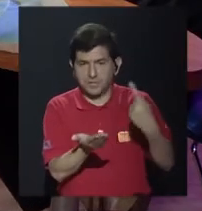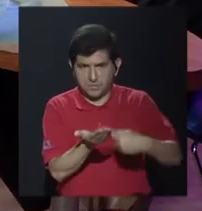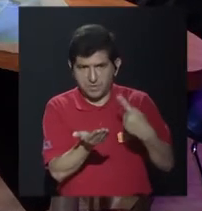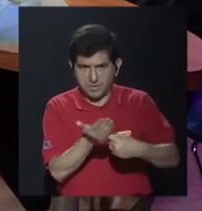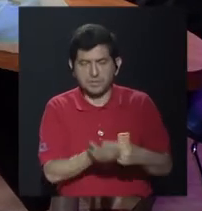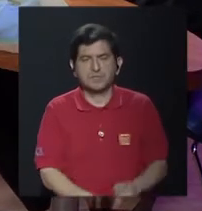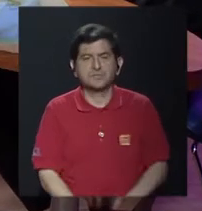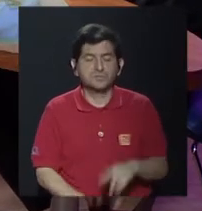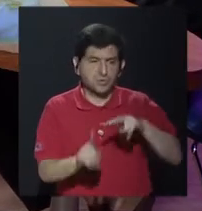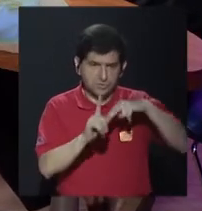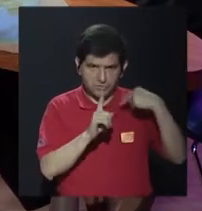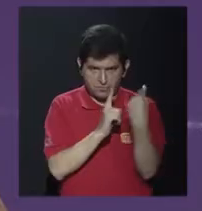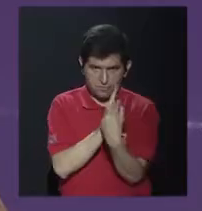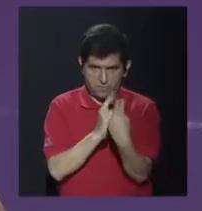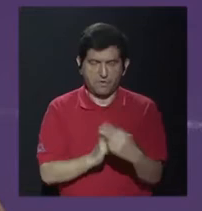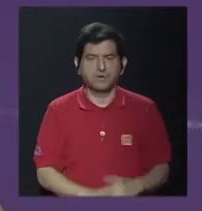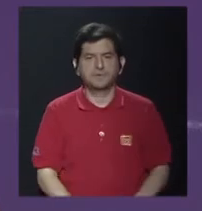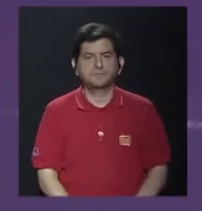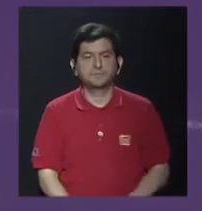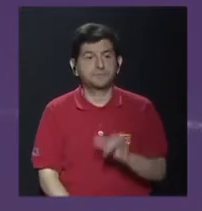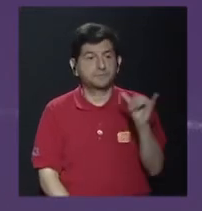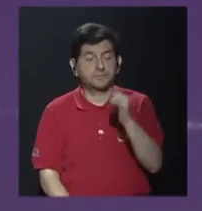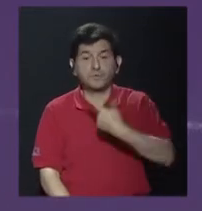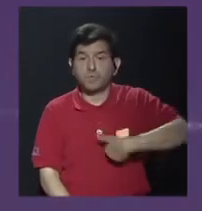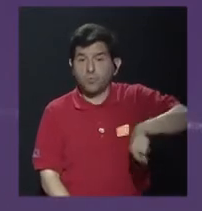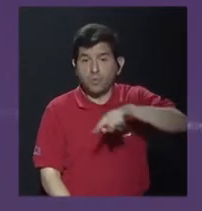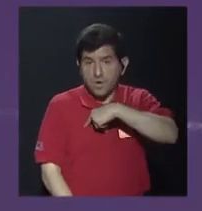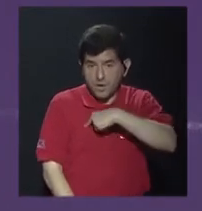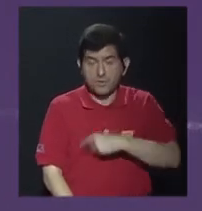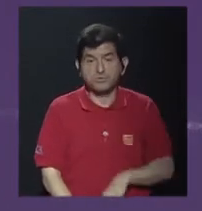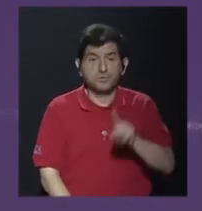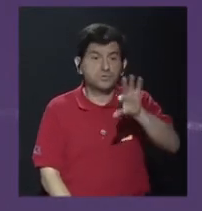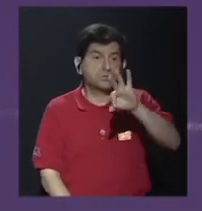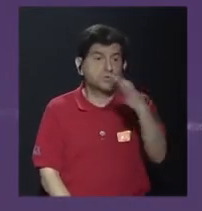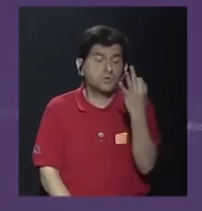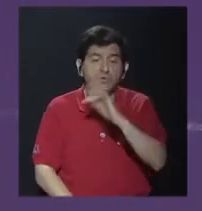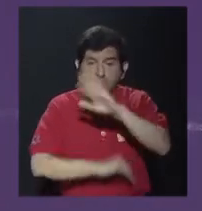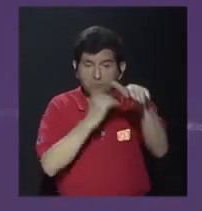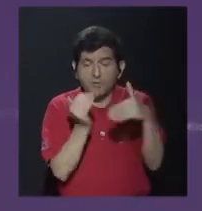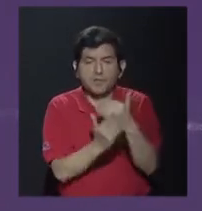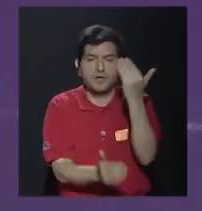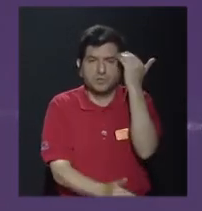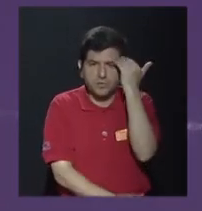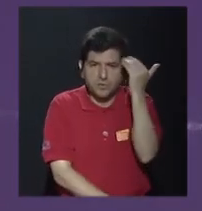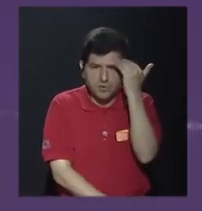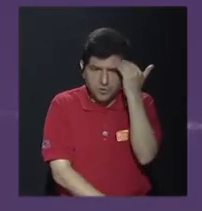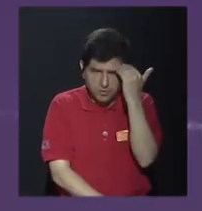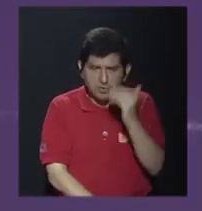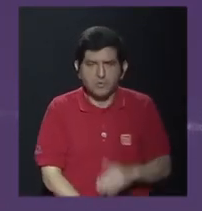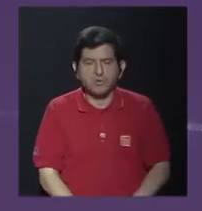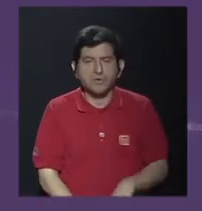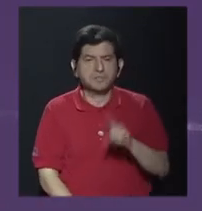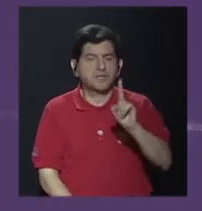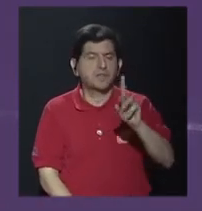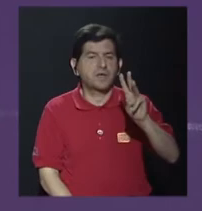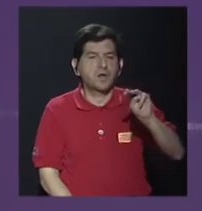los enfoques y además vertimos de alguna forma todos los conocimientos de una maestría